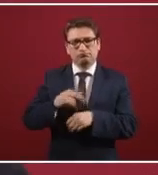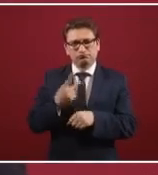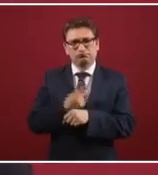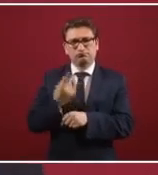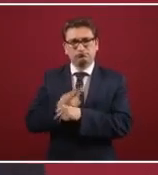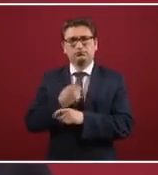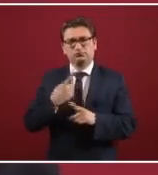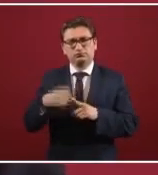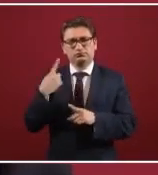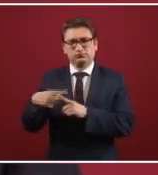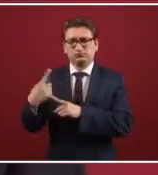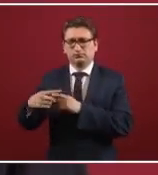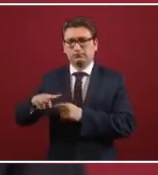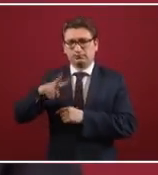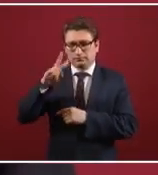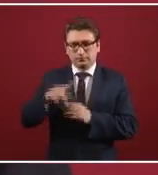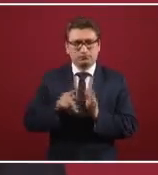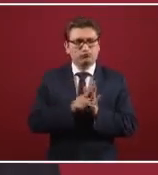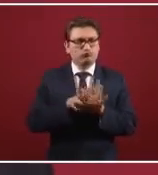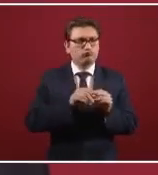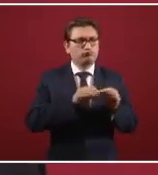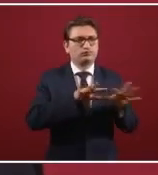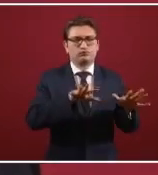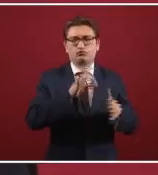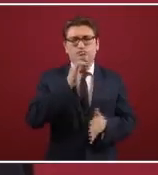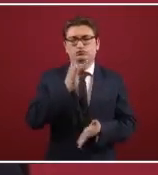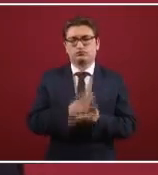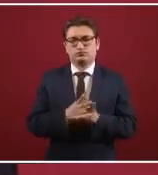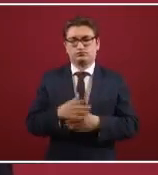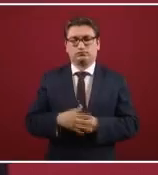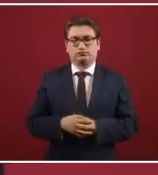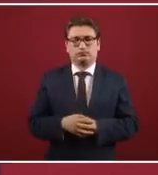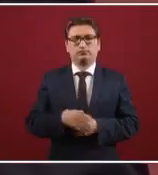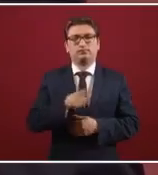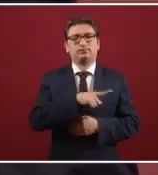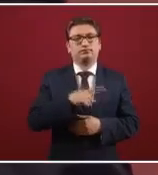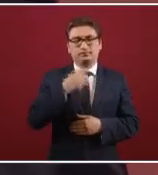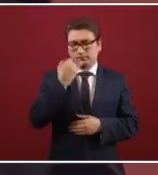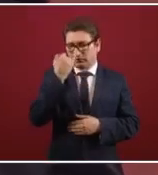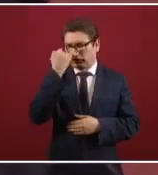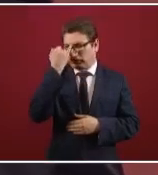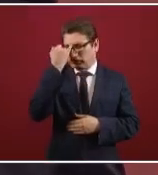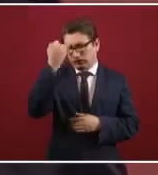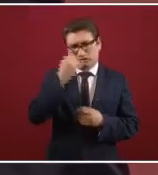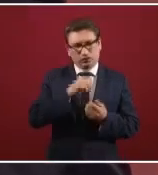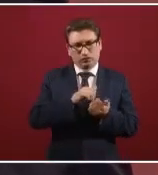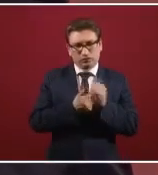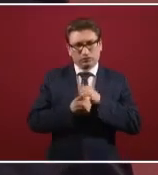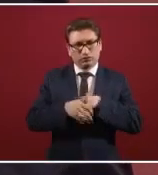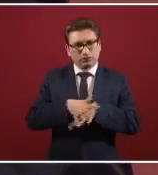dar a conocer la realidad no transformarla